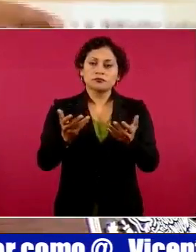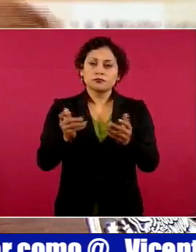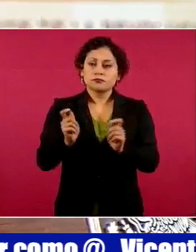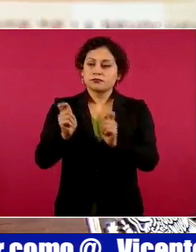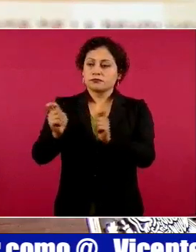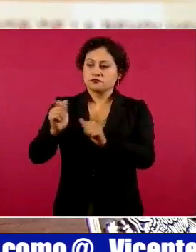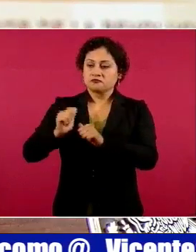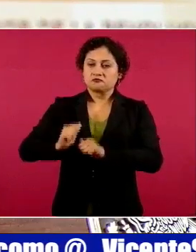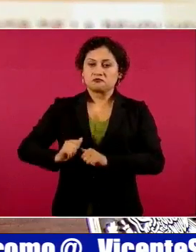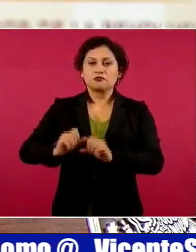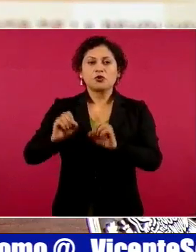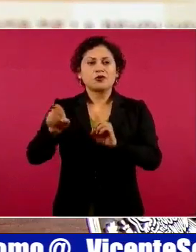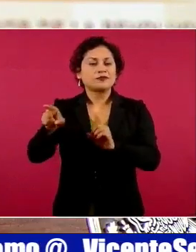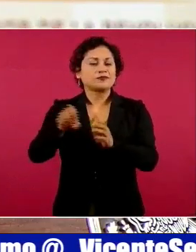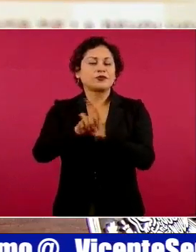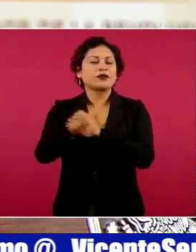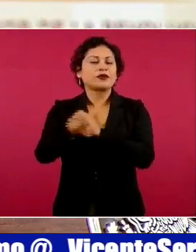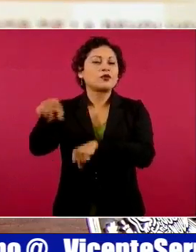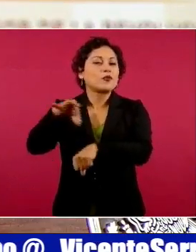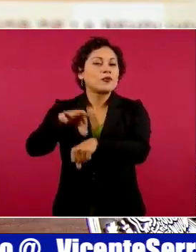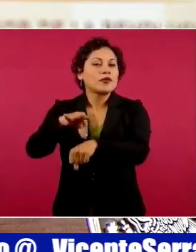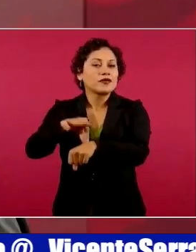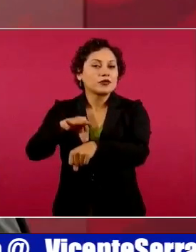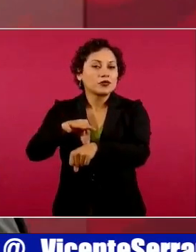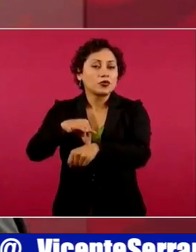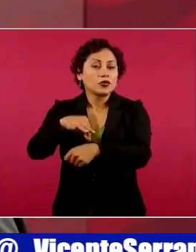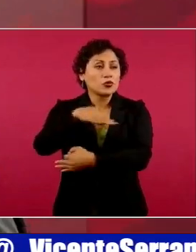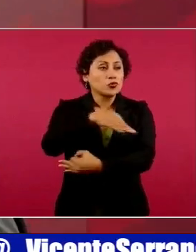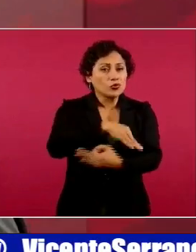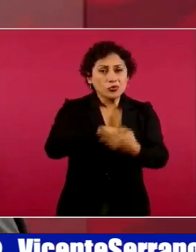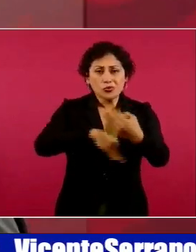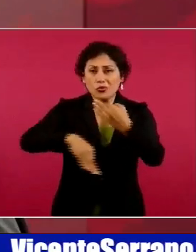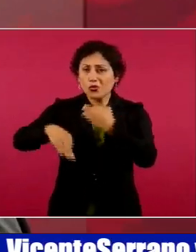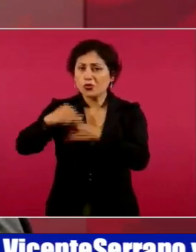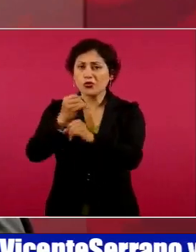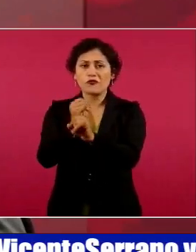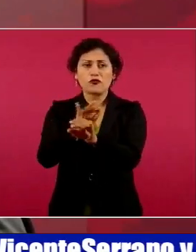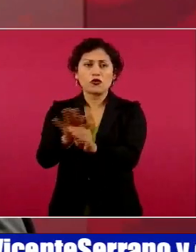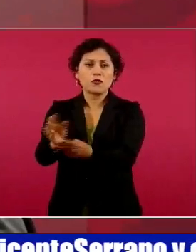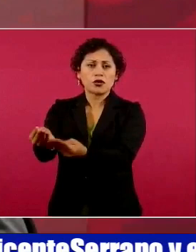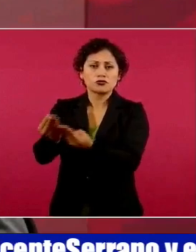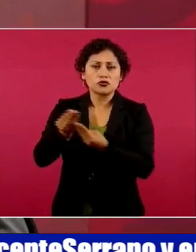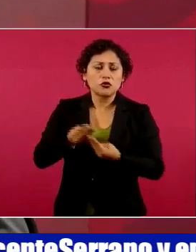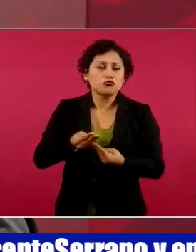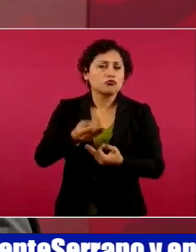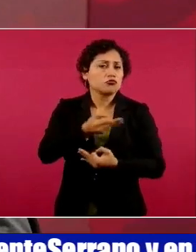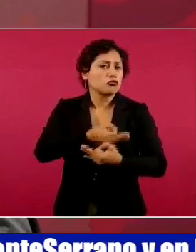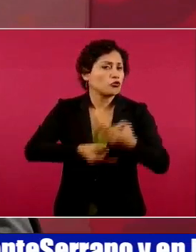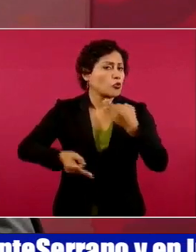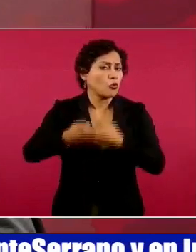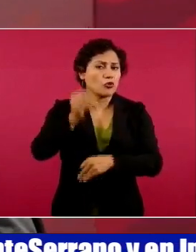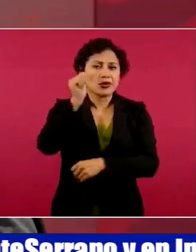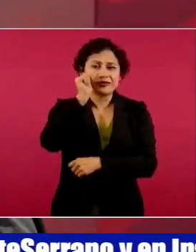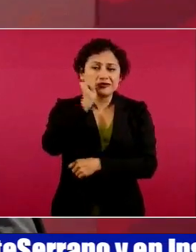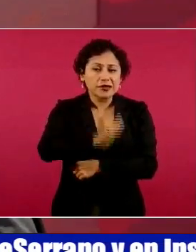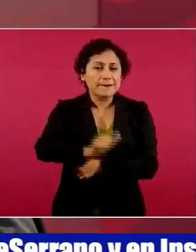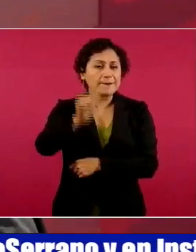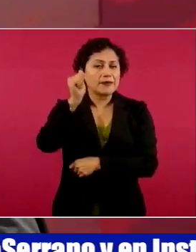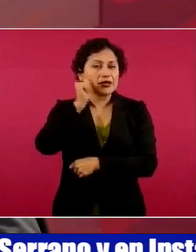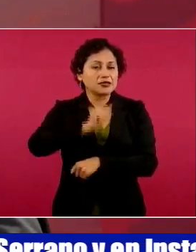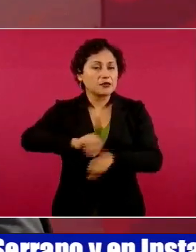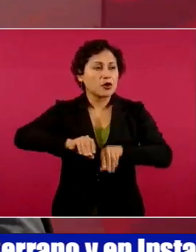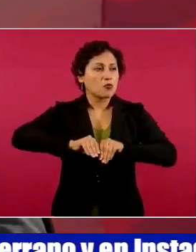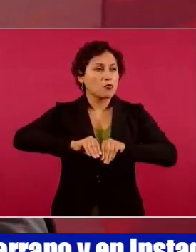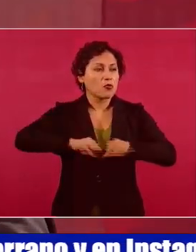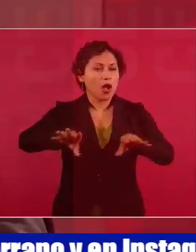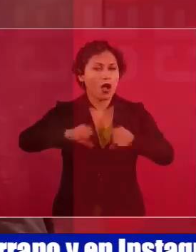qué se puede esperar, exigió que le entreguen a Dalila toda la información que exige, pues en su gobierno no son autoritarios, que harían